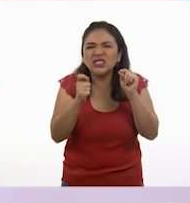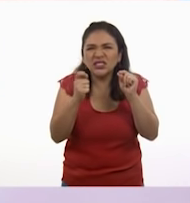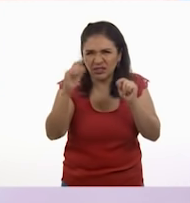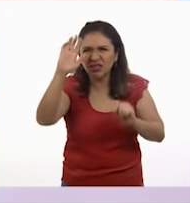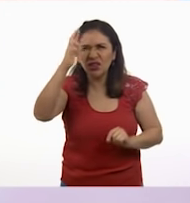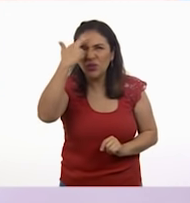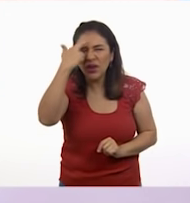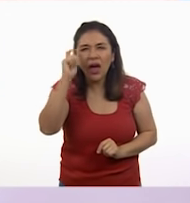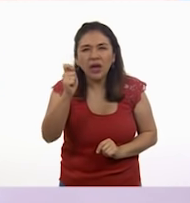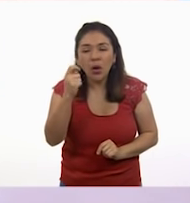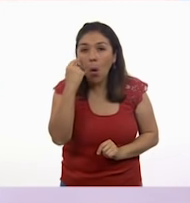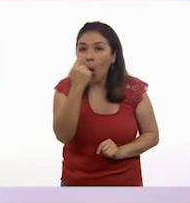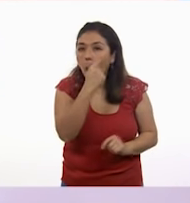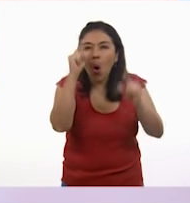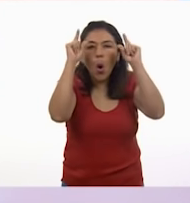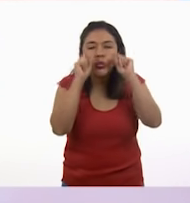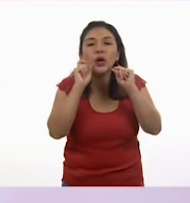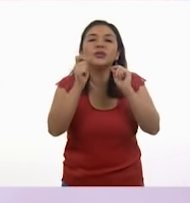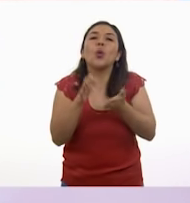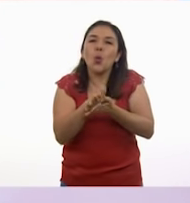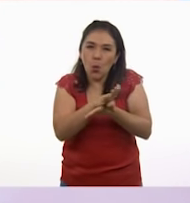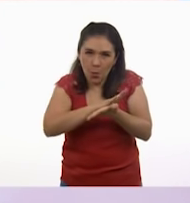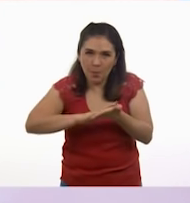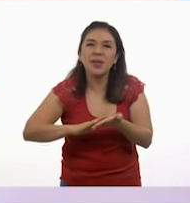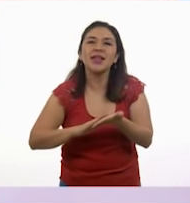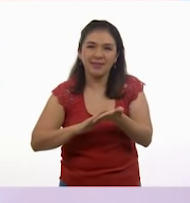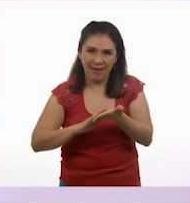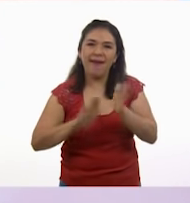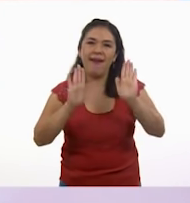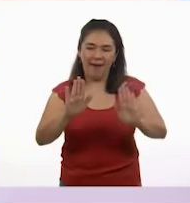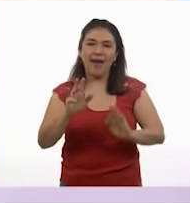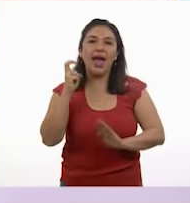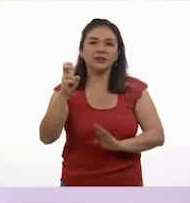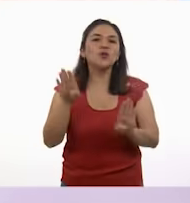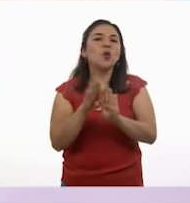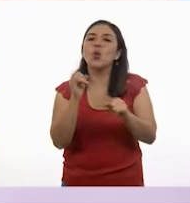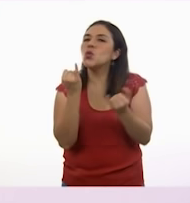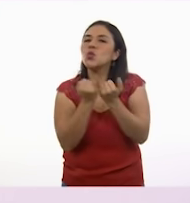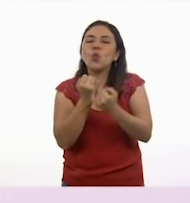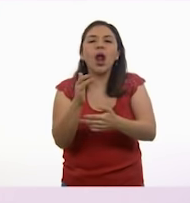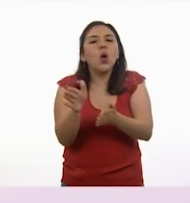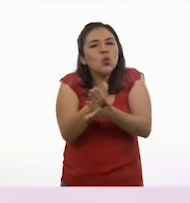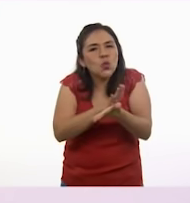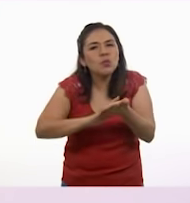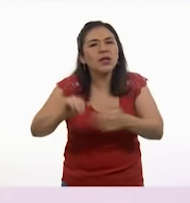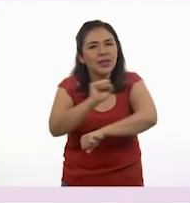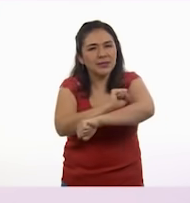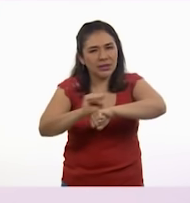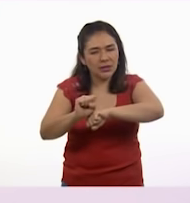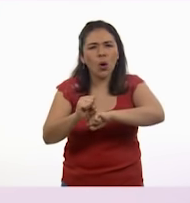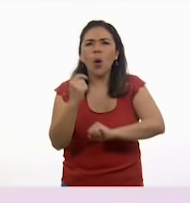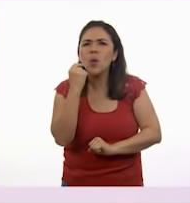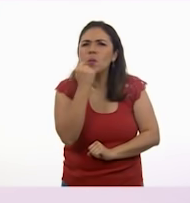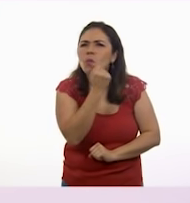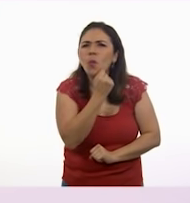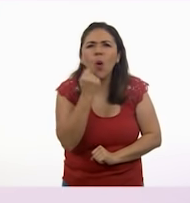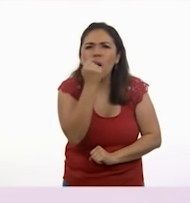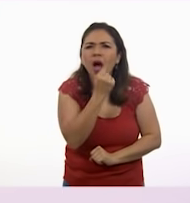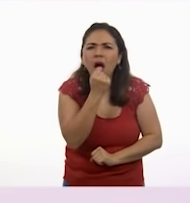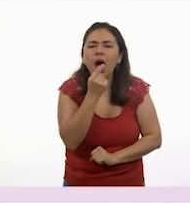pequeños ojos pequeños serán humildad a nilda entonces también podría hacer referencia a la humildad y boca